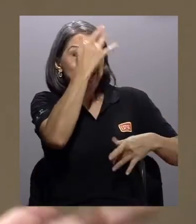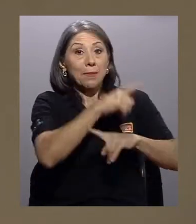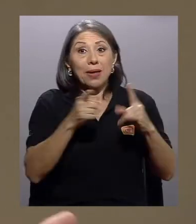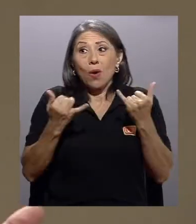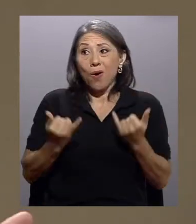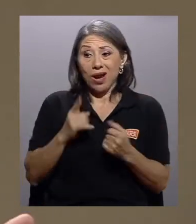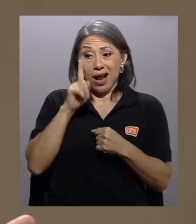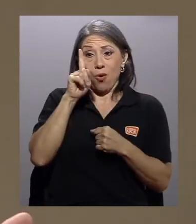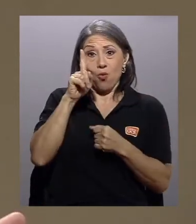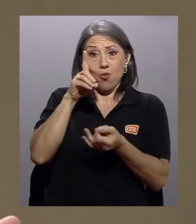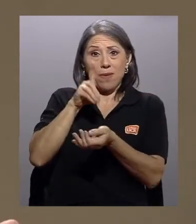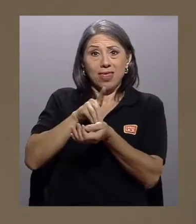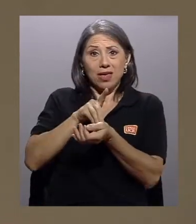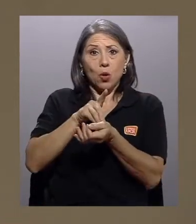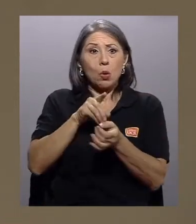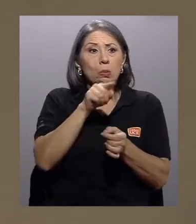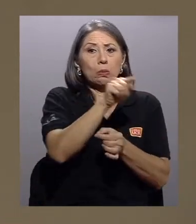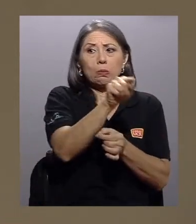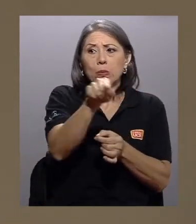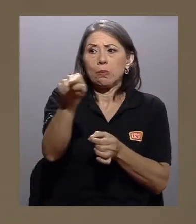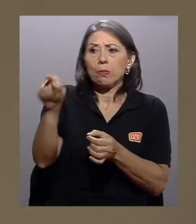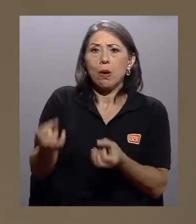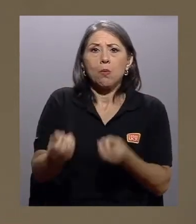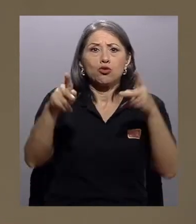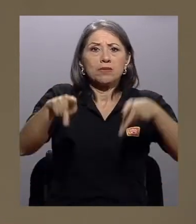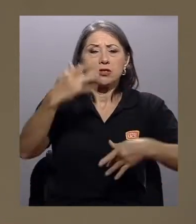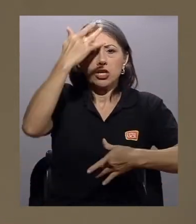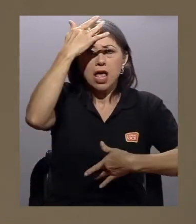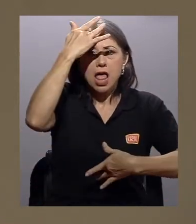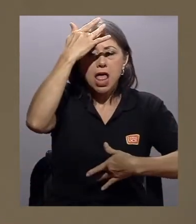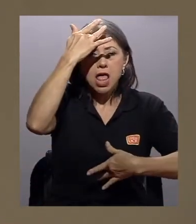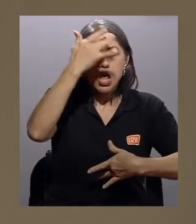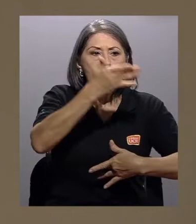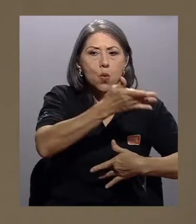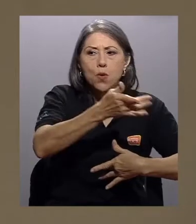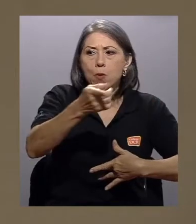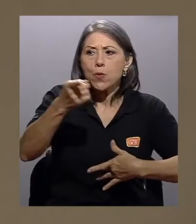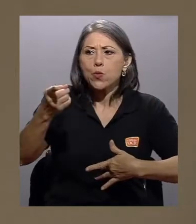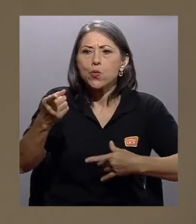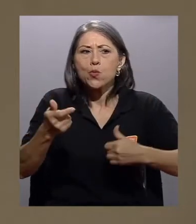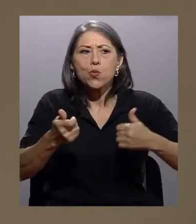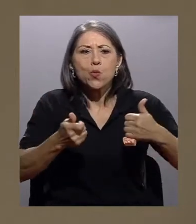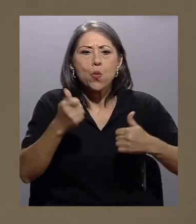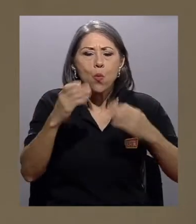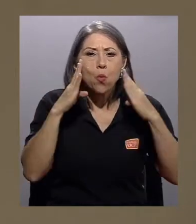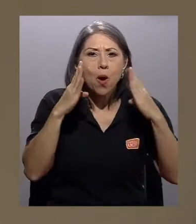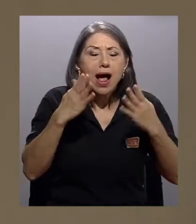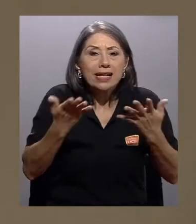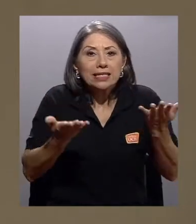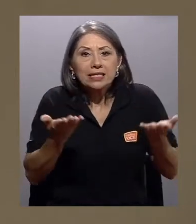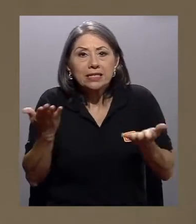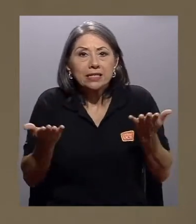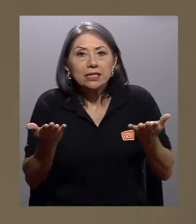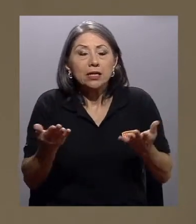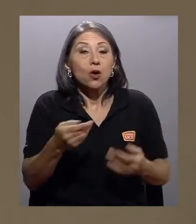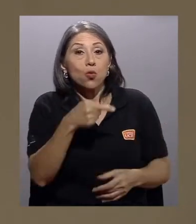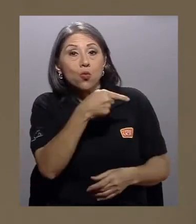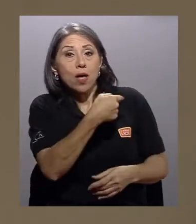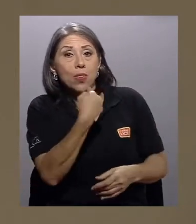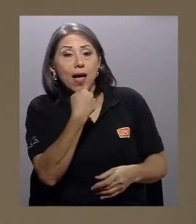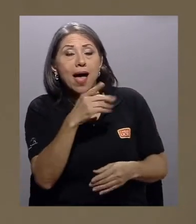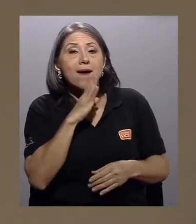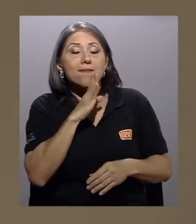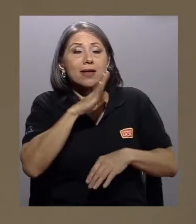médico con muchos pacientes, que es lo que mencionas de la cuestión de emergencia. Entonces, volviendo a esa idea de transparencia que